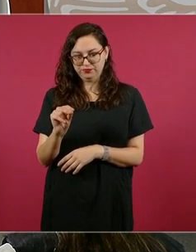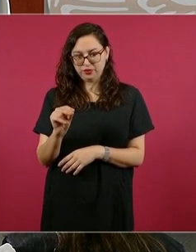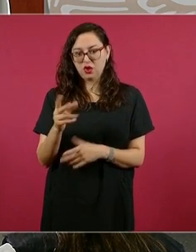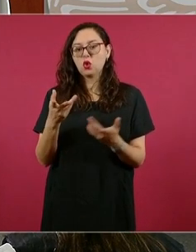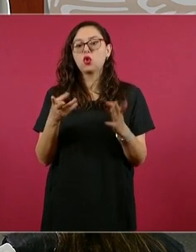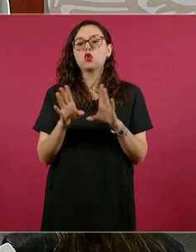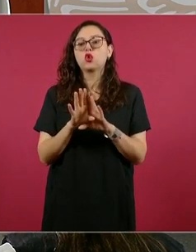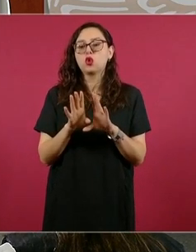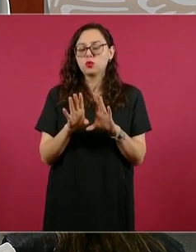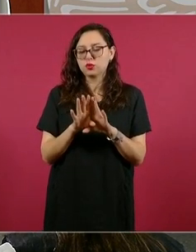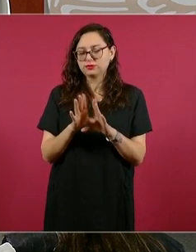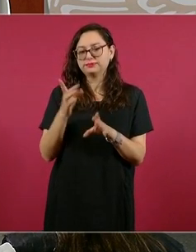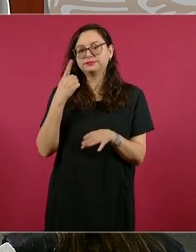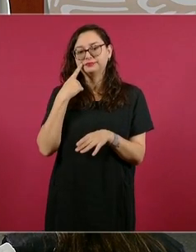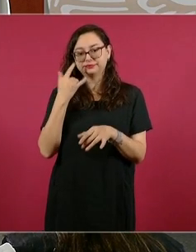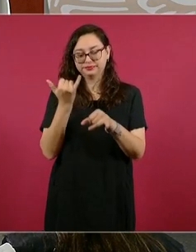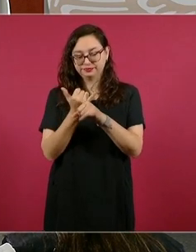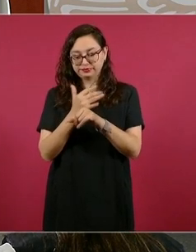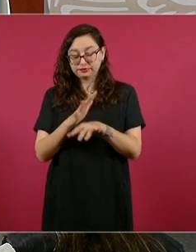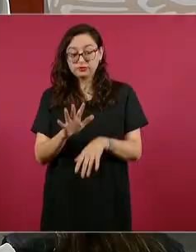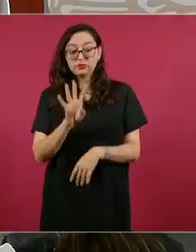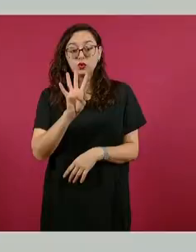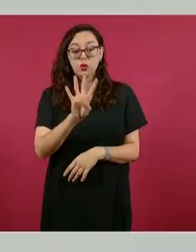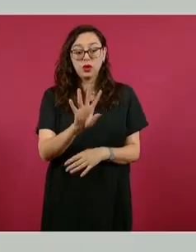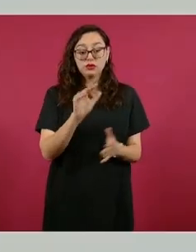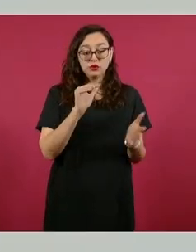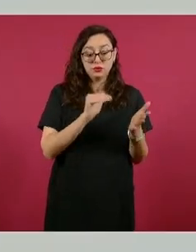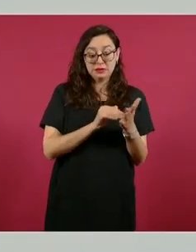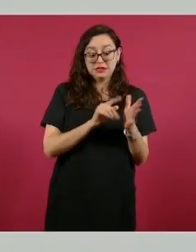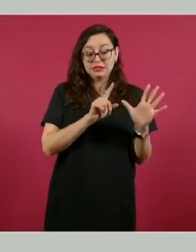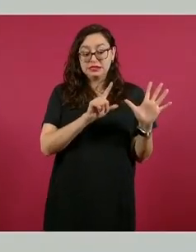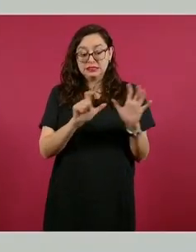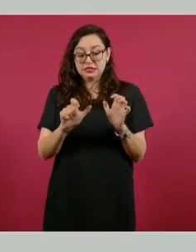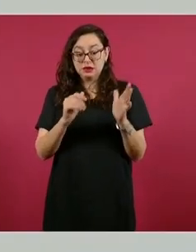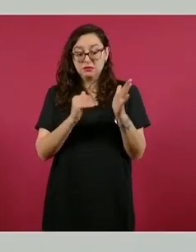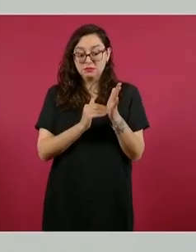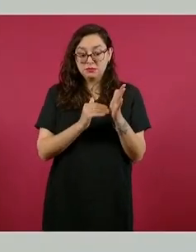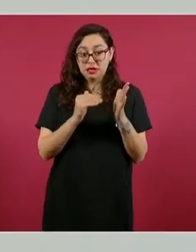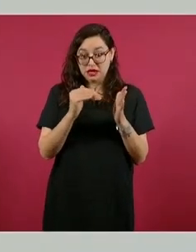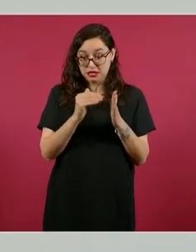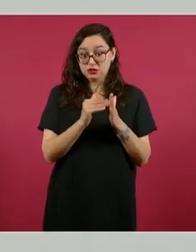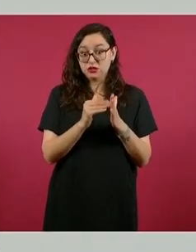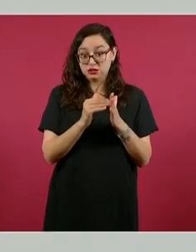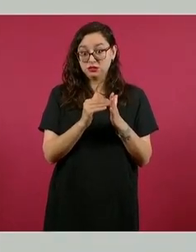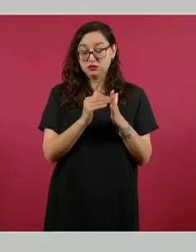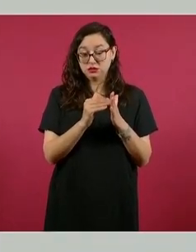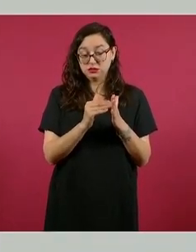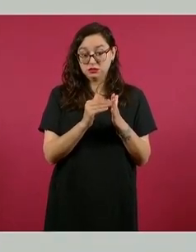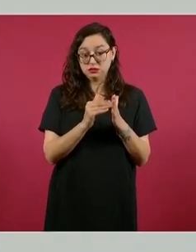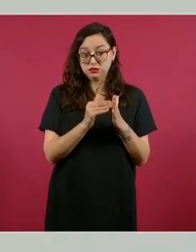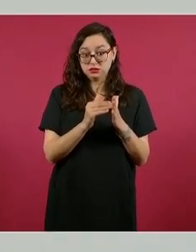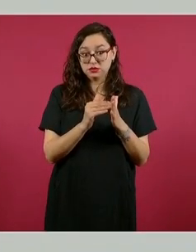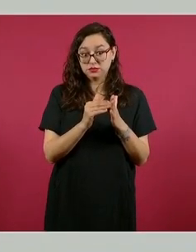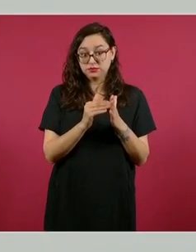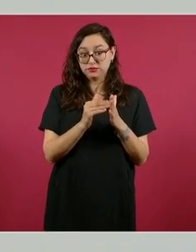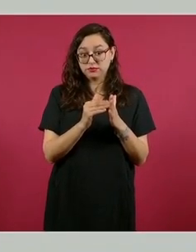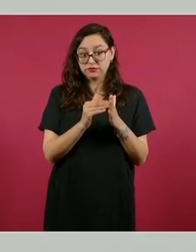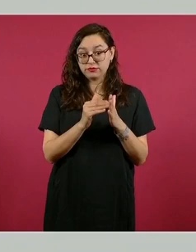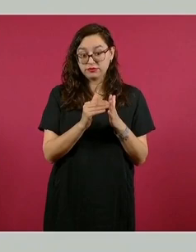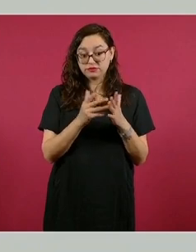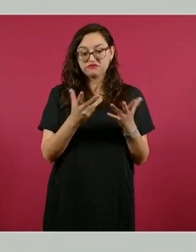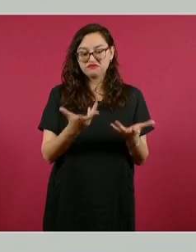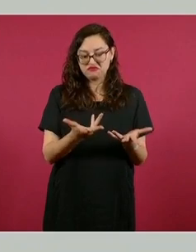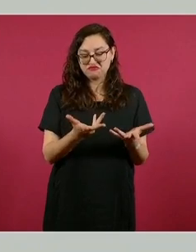información. 4.700 millones, cerca del 50% del total,